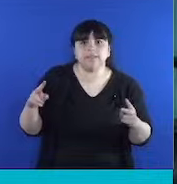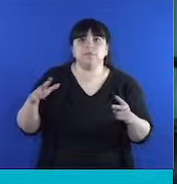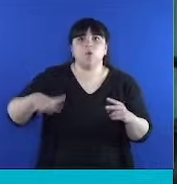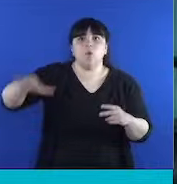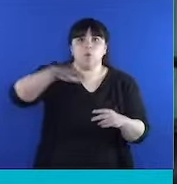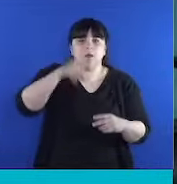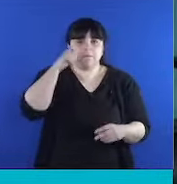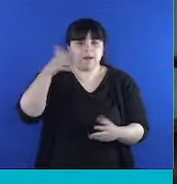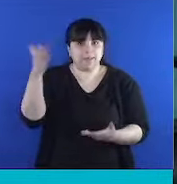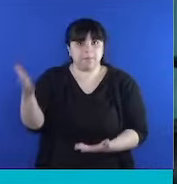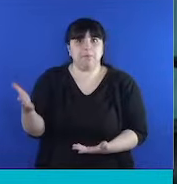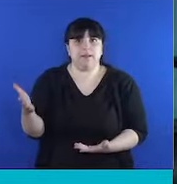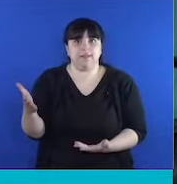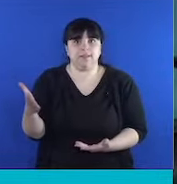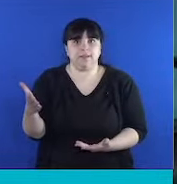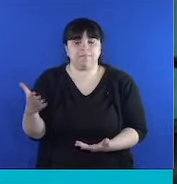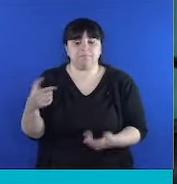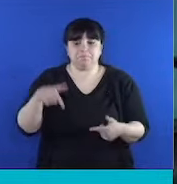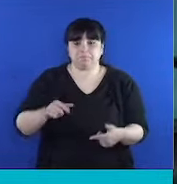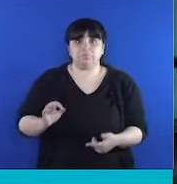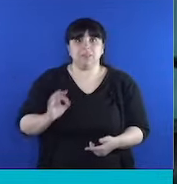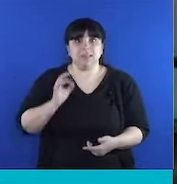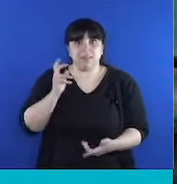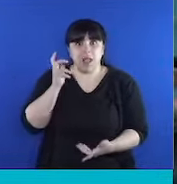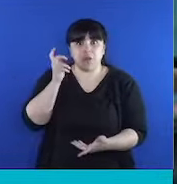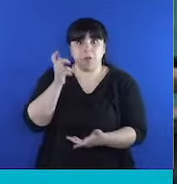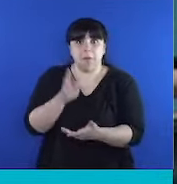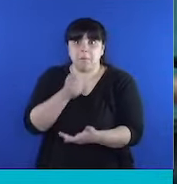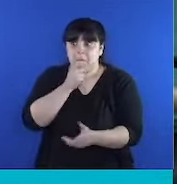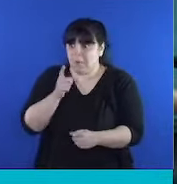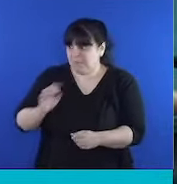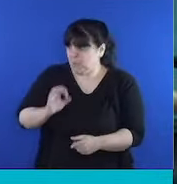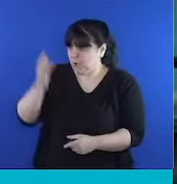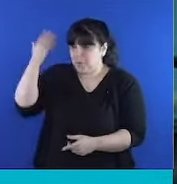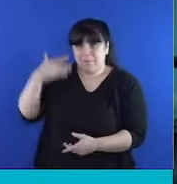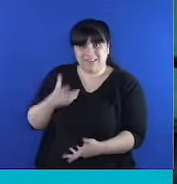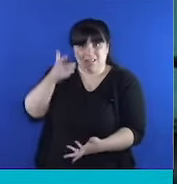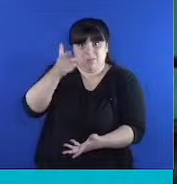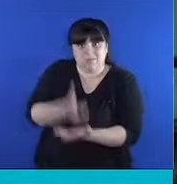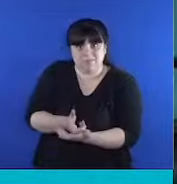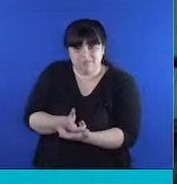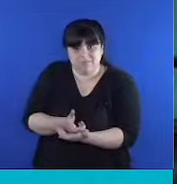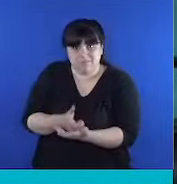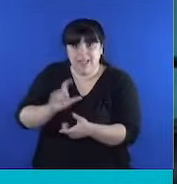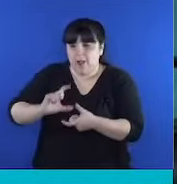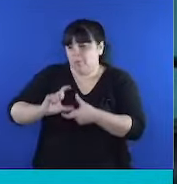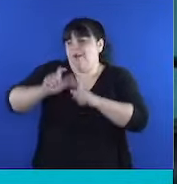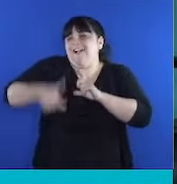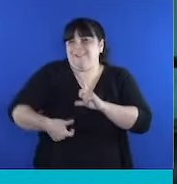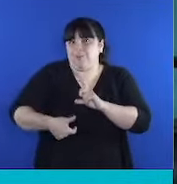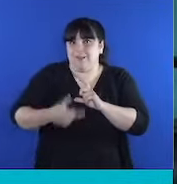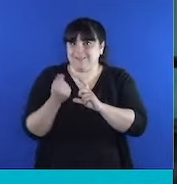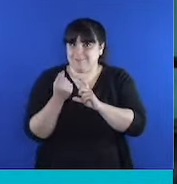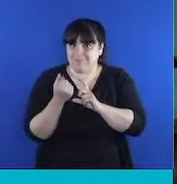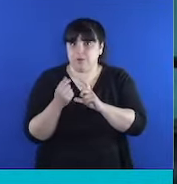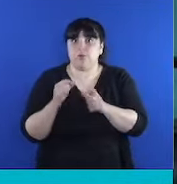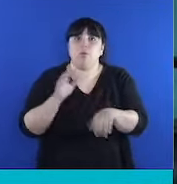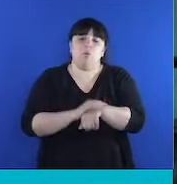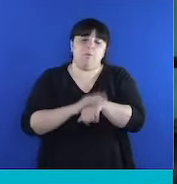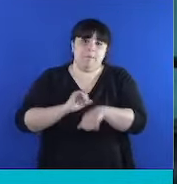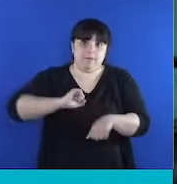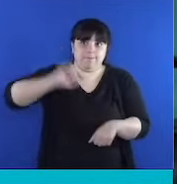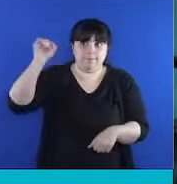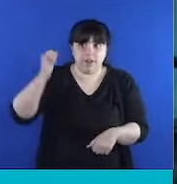Plata. Este año, la inversión, si fuera la misma del año pasado, actualizada por la inflación del